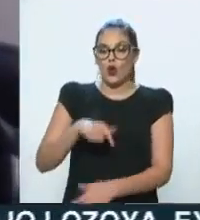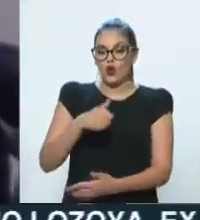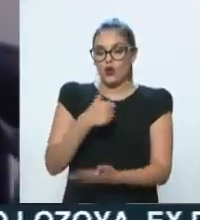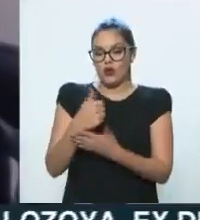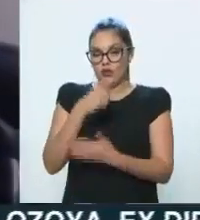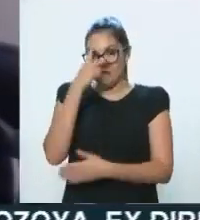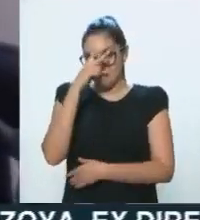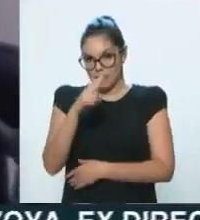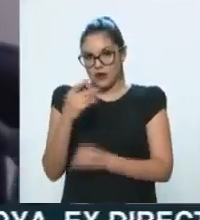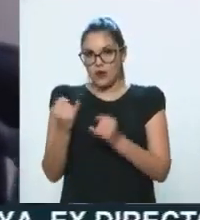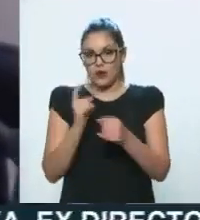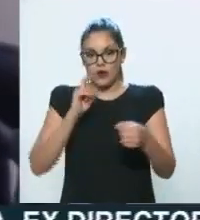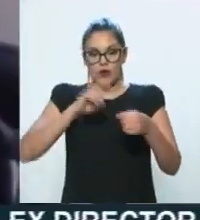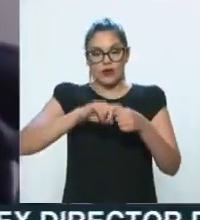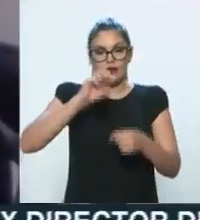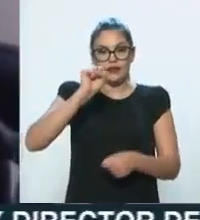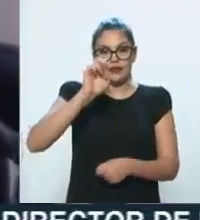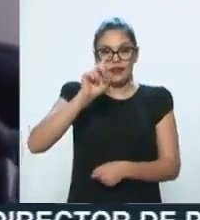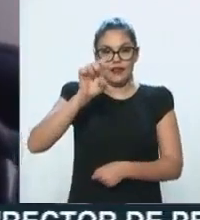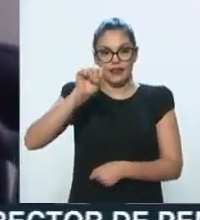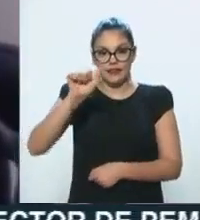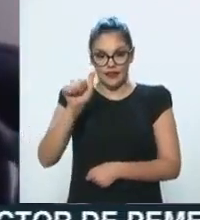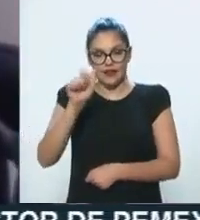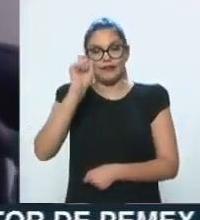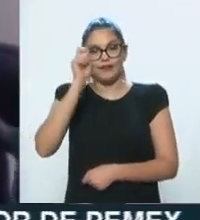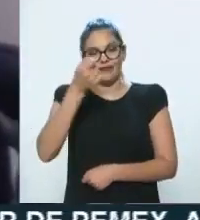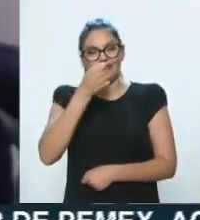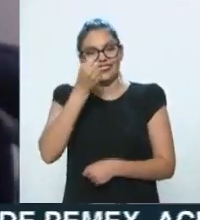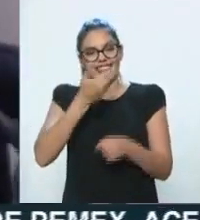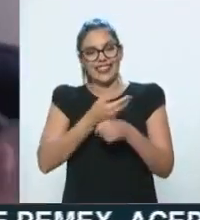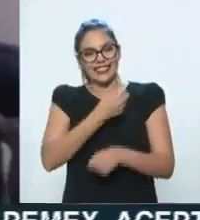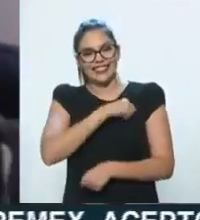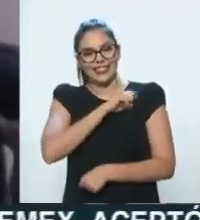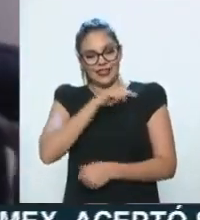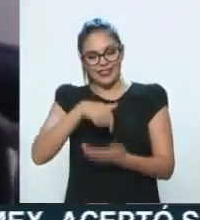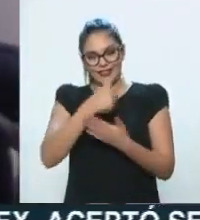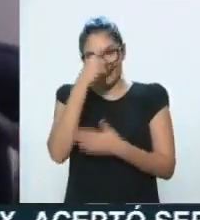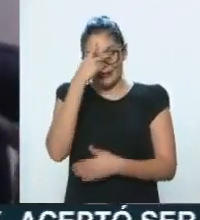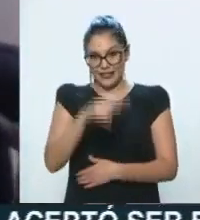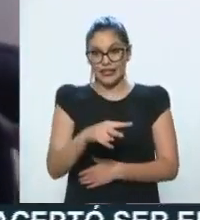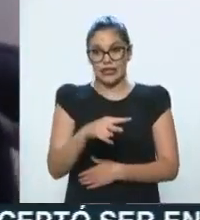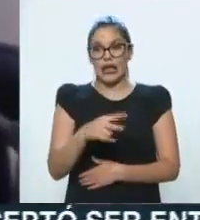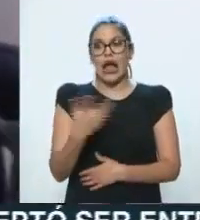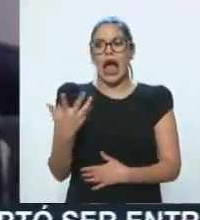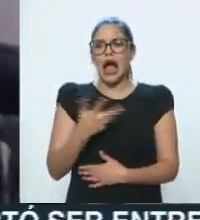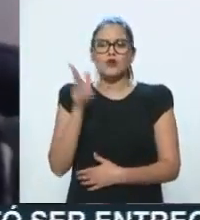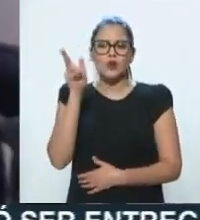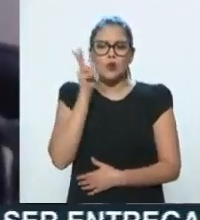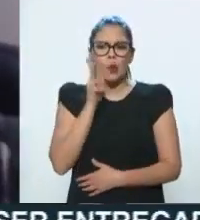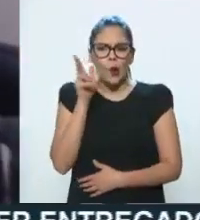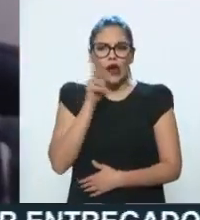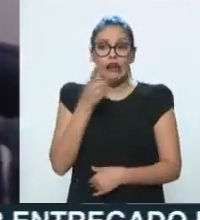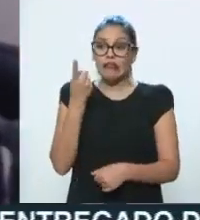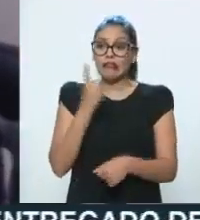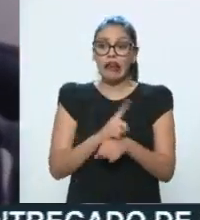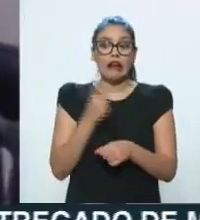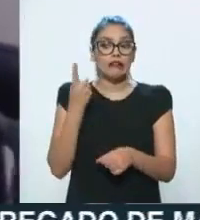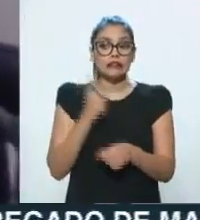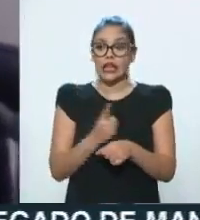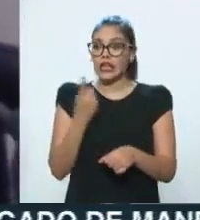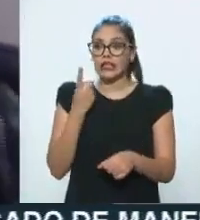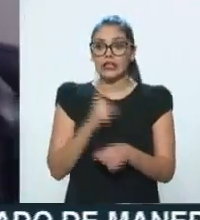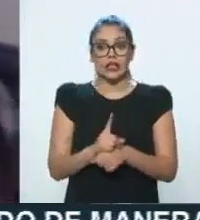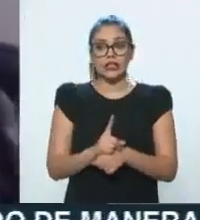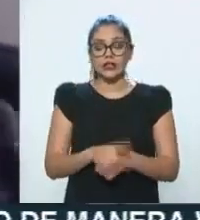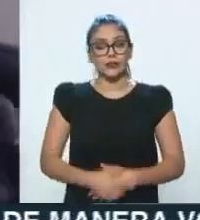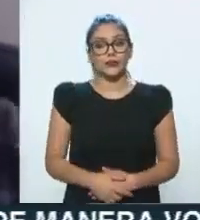la SEDESA, con la Secretaría de Salud del gobierno de la Ciudad de México, realizan estas pruebas diarias, diariamente.